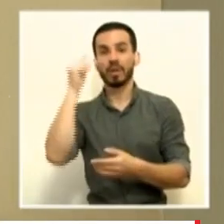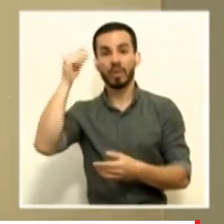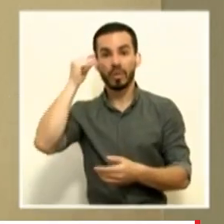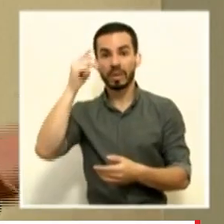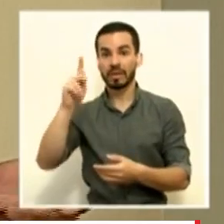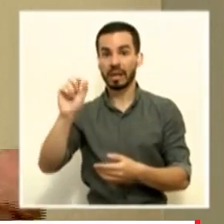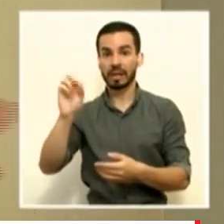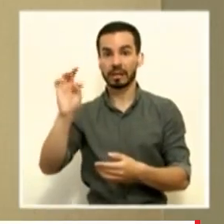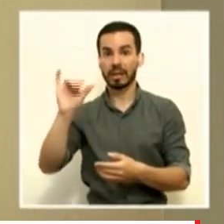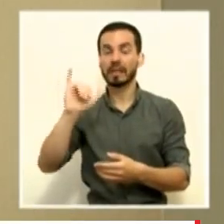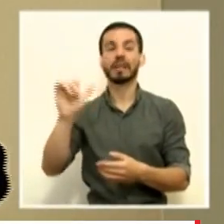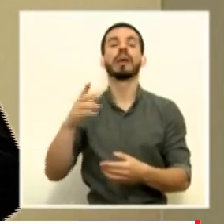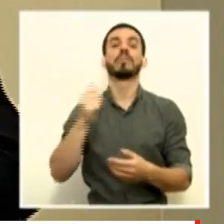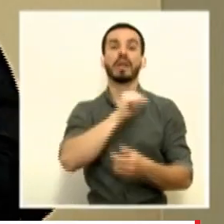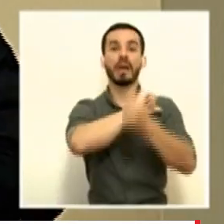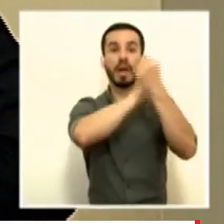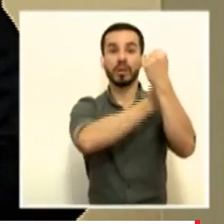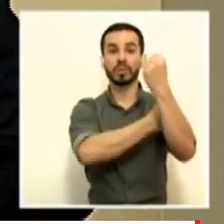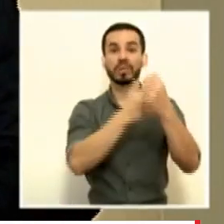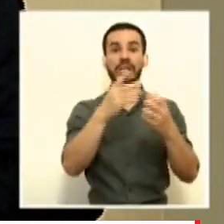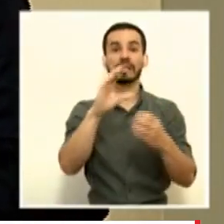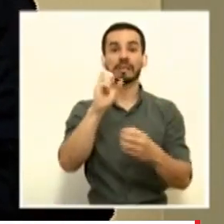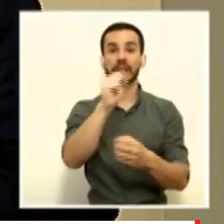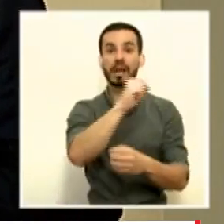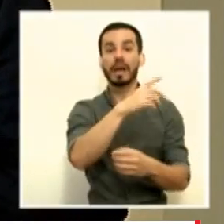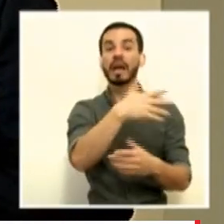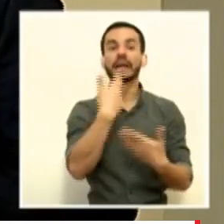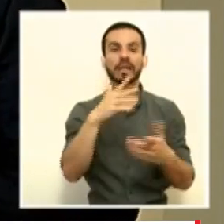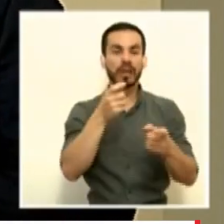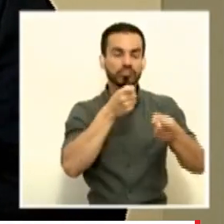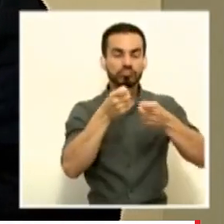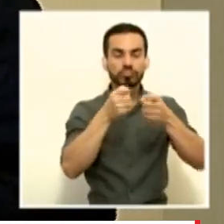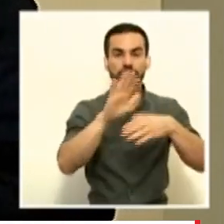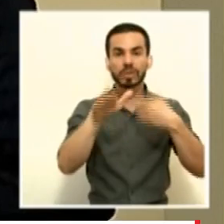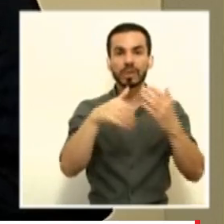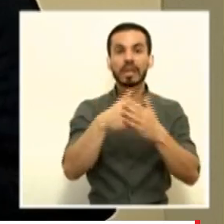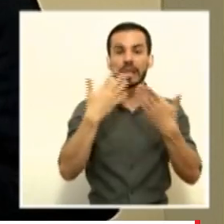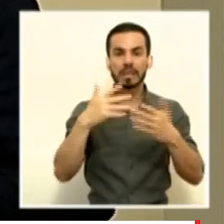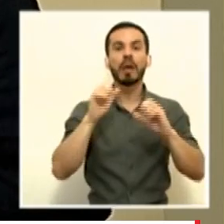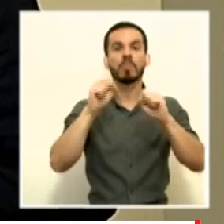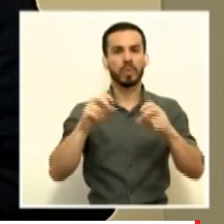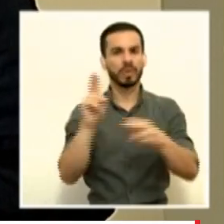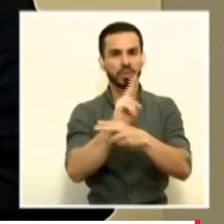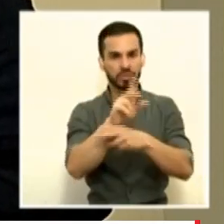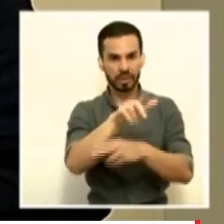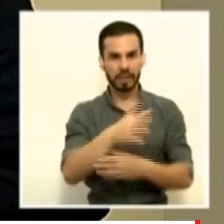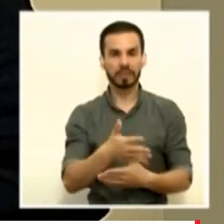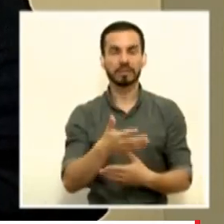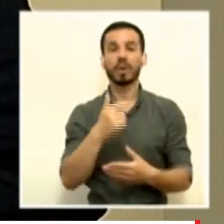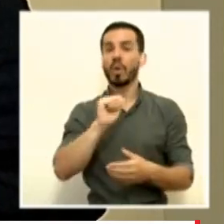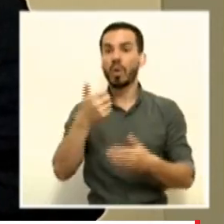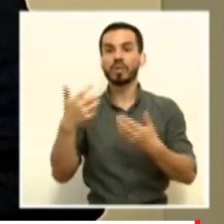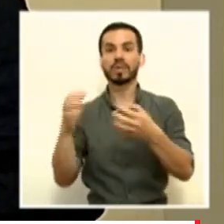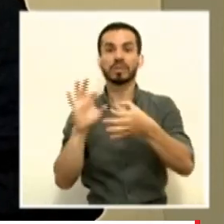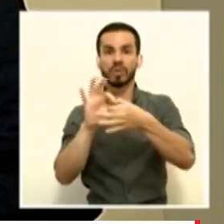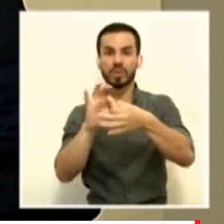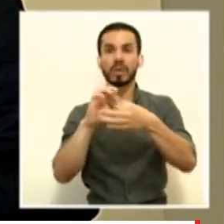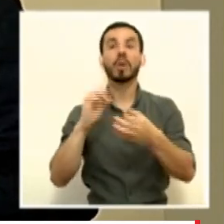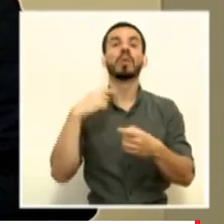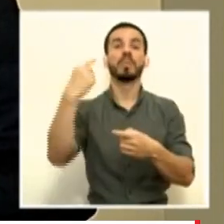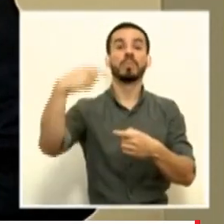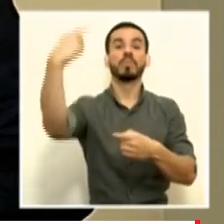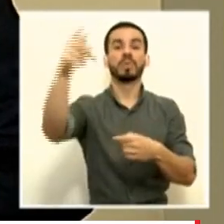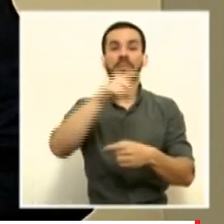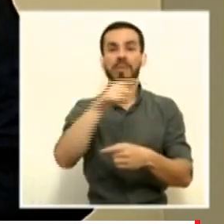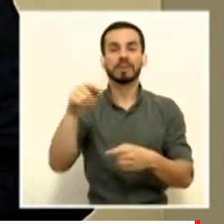también a las autoridades de la Caja que han hecho toda la coordinación y ya están a disposición. Además, como otras coordinaciones que en las próximas semanas